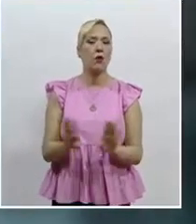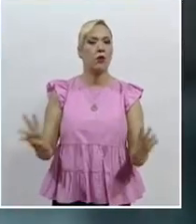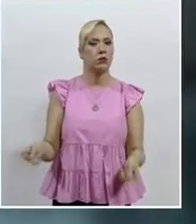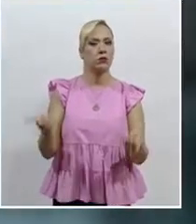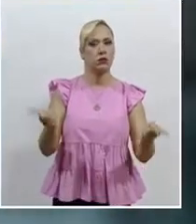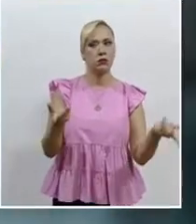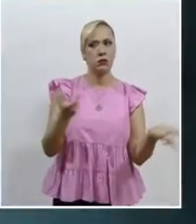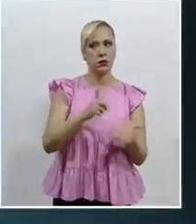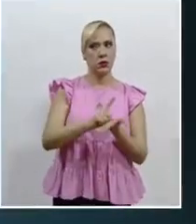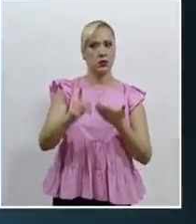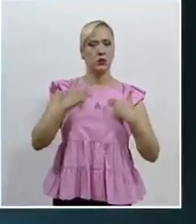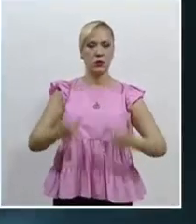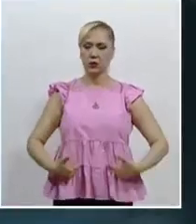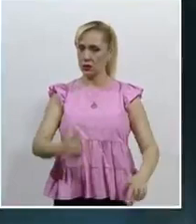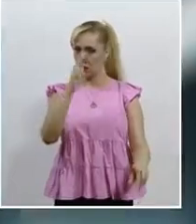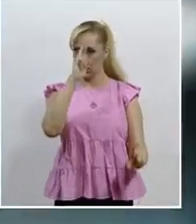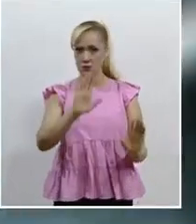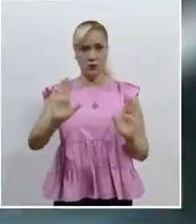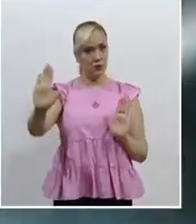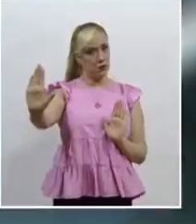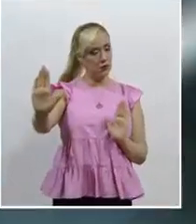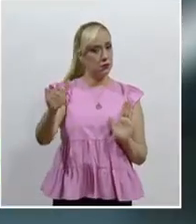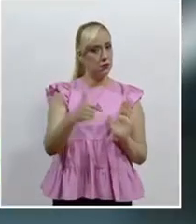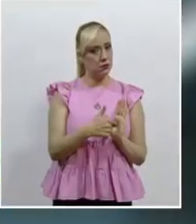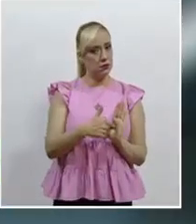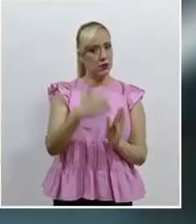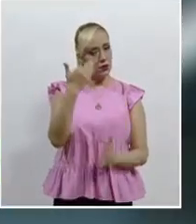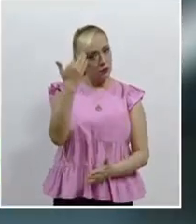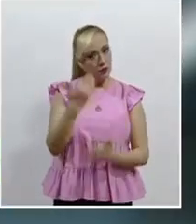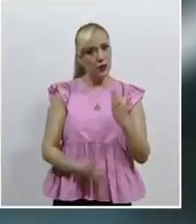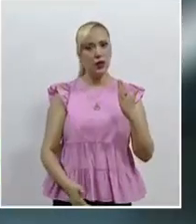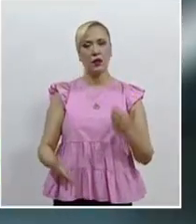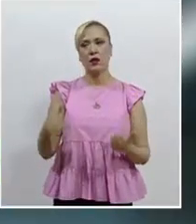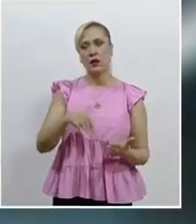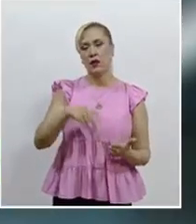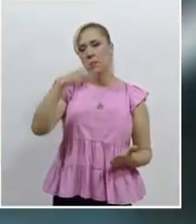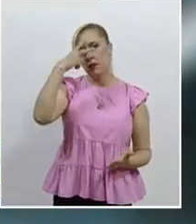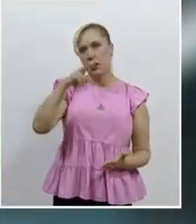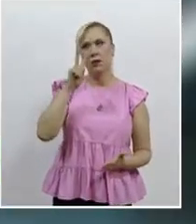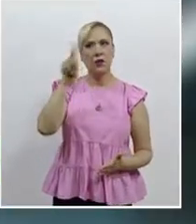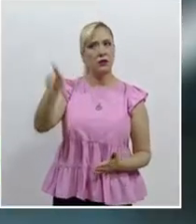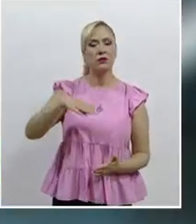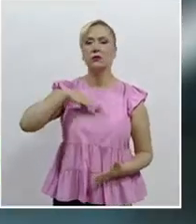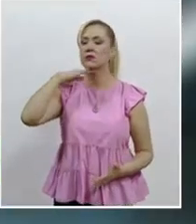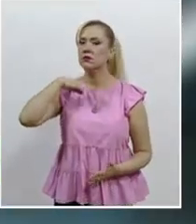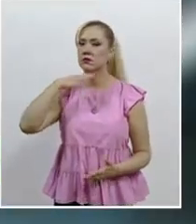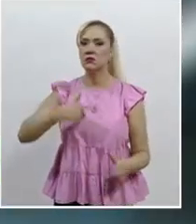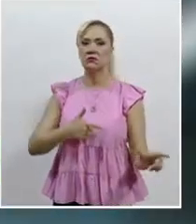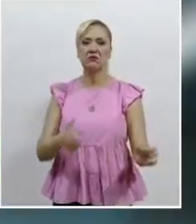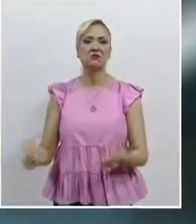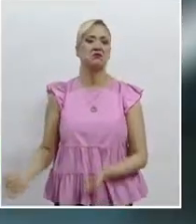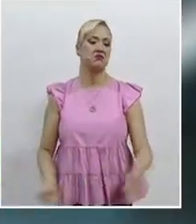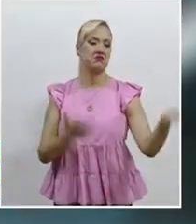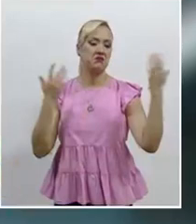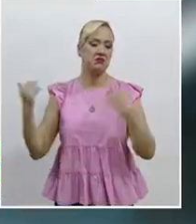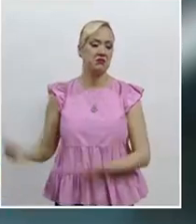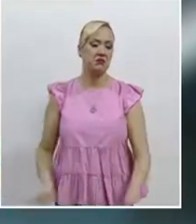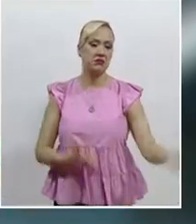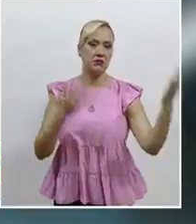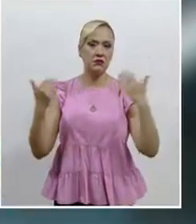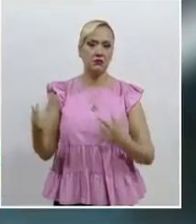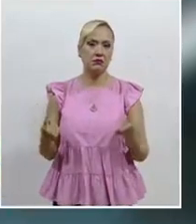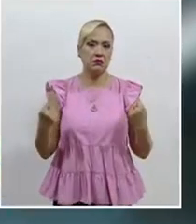humanos. La solicitud del gobierno mexicano se refiere a la falta de diligencia, prácticas negligentes o intencionales por parte de empresas